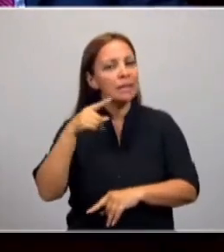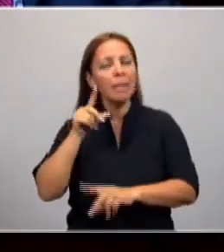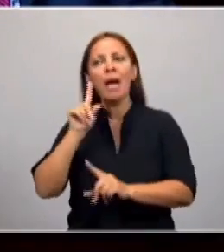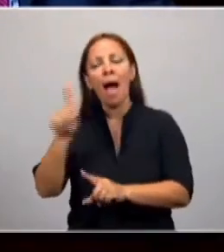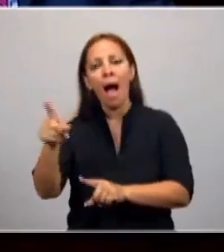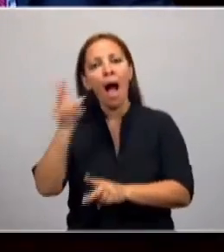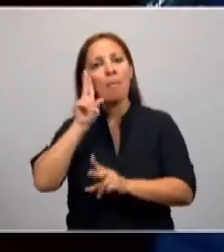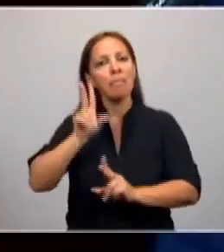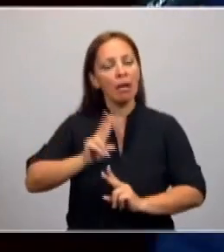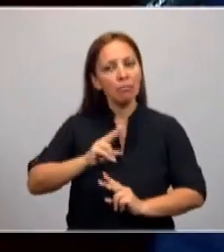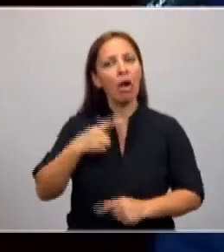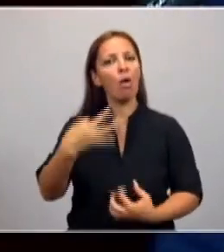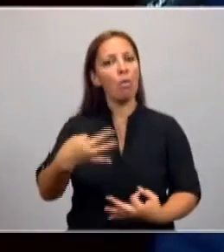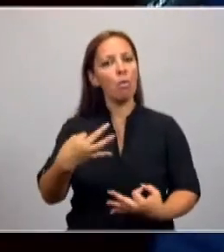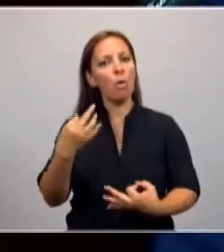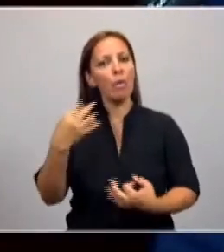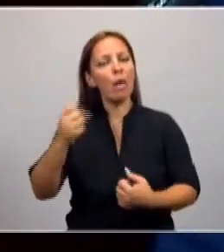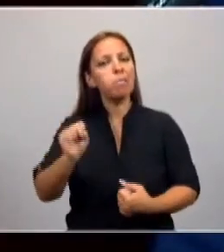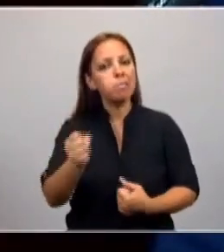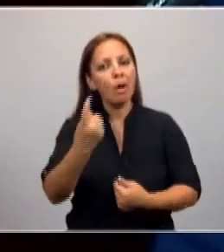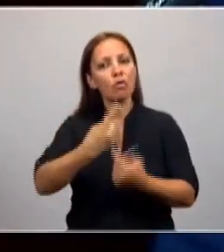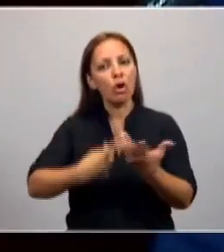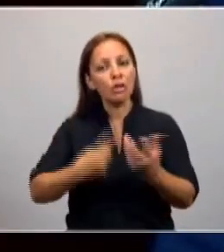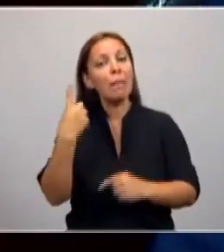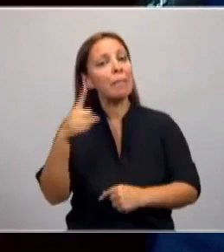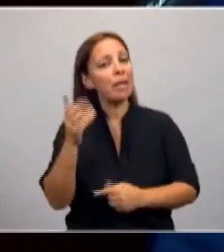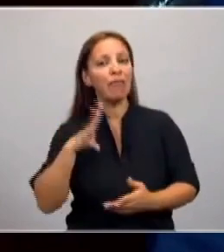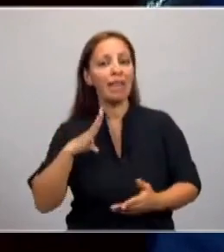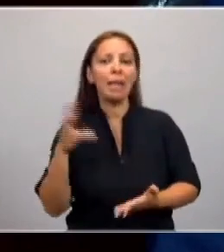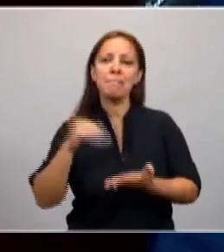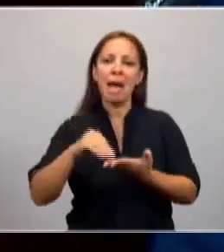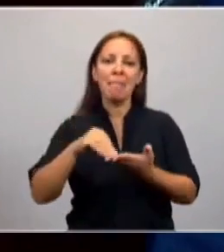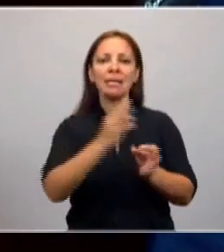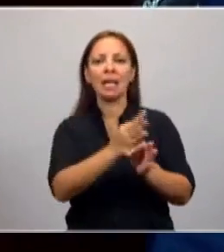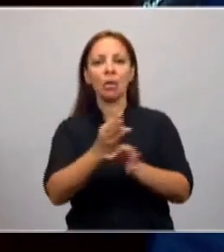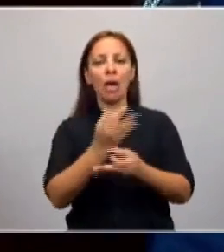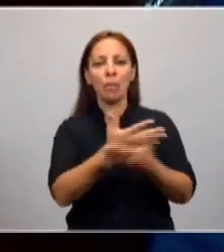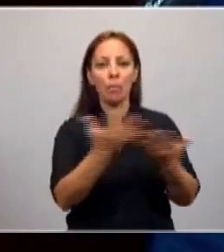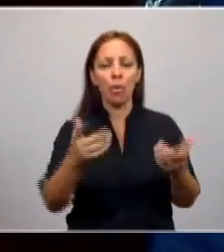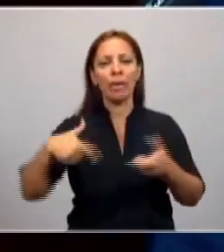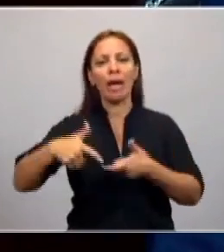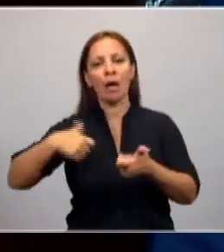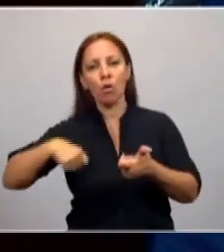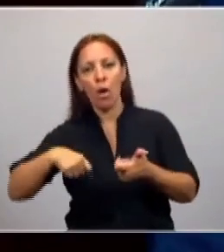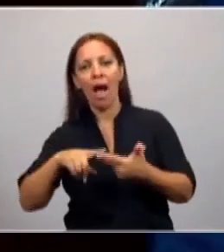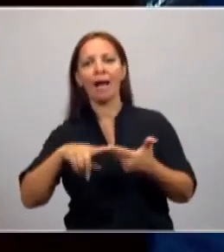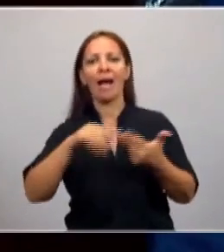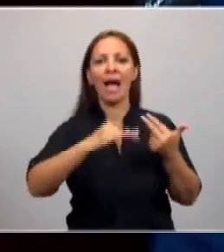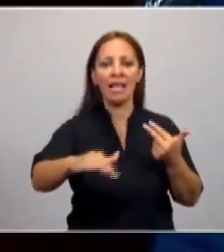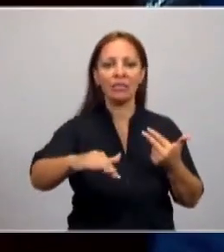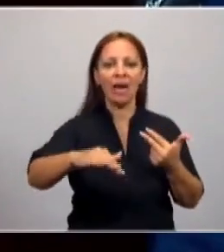lo hecho, pero la sociedad reclama por más escuela pública, por más cloacas, por más asfalto,